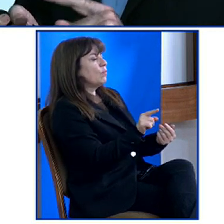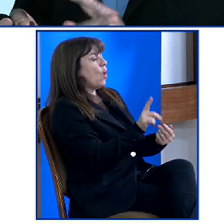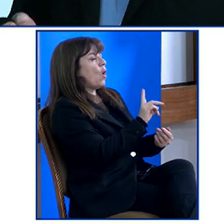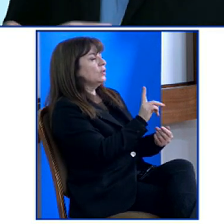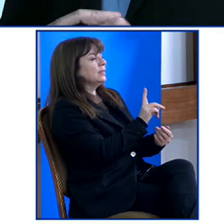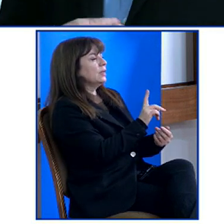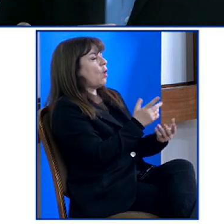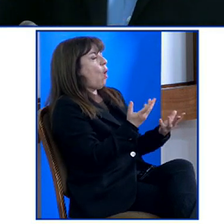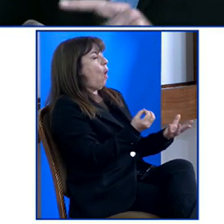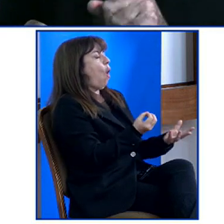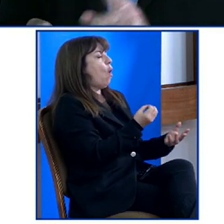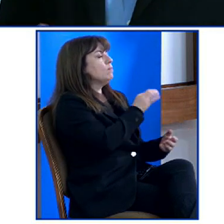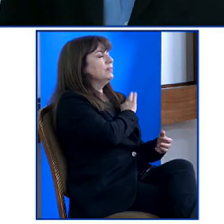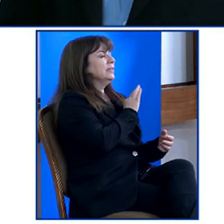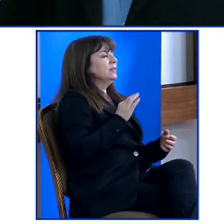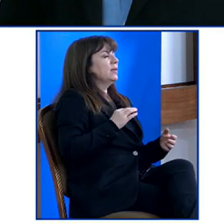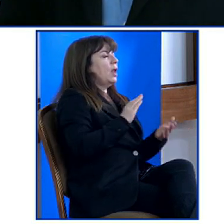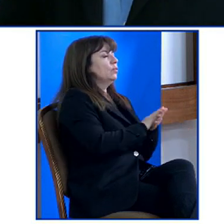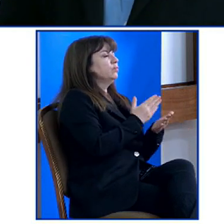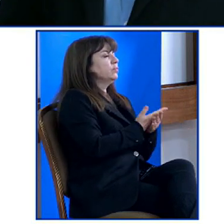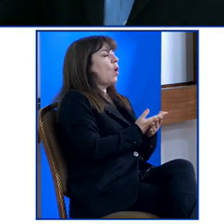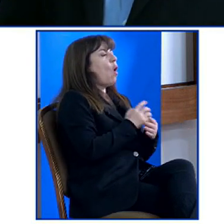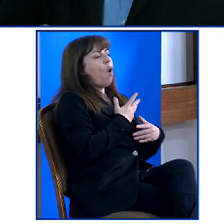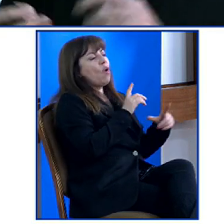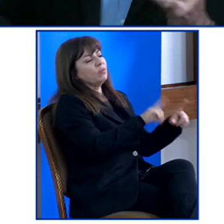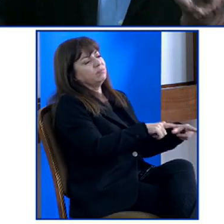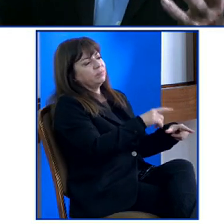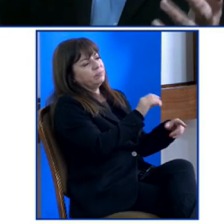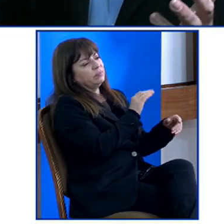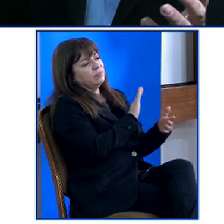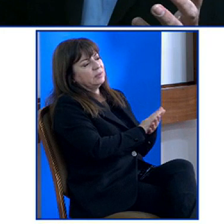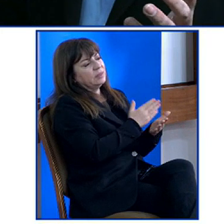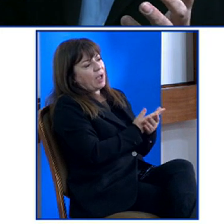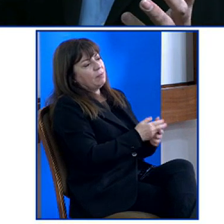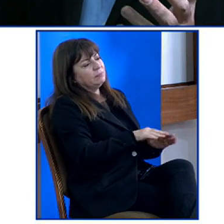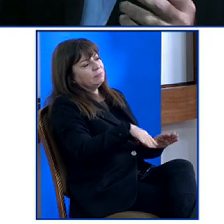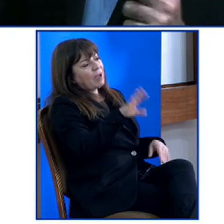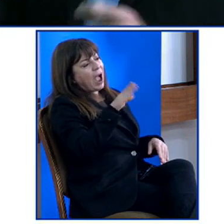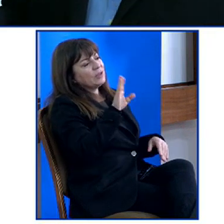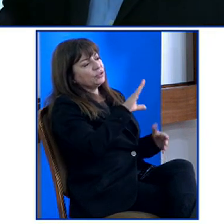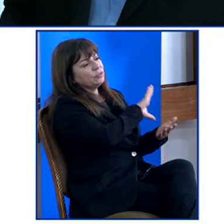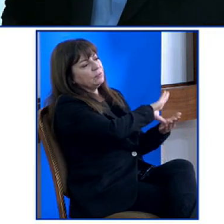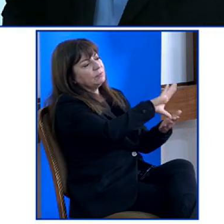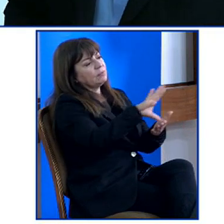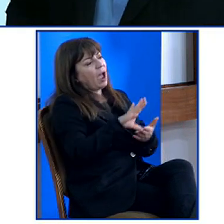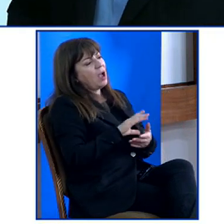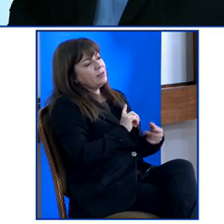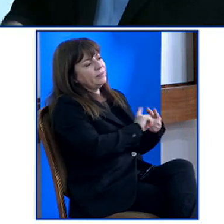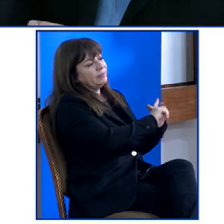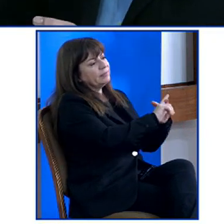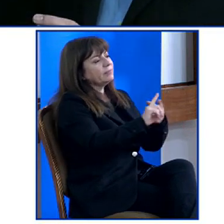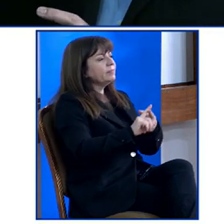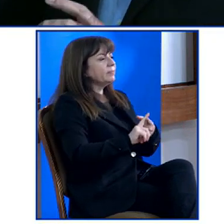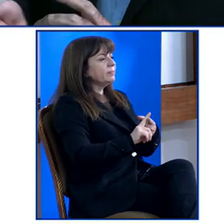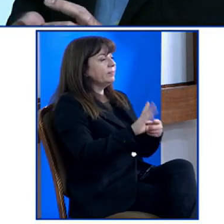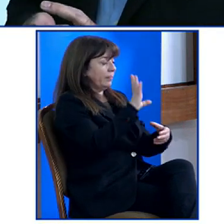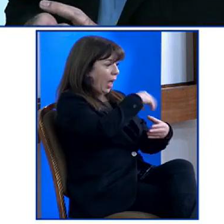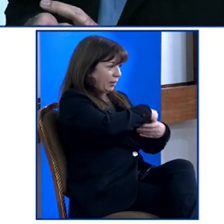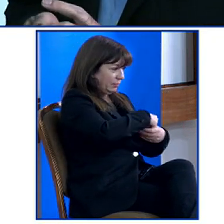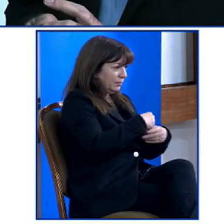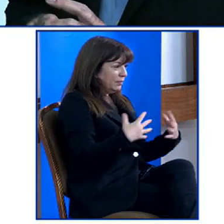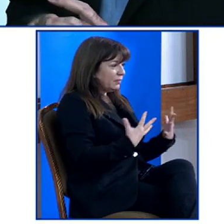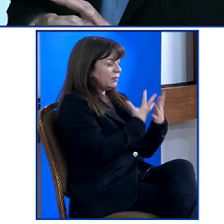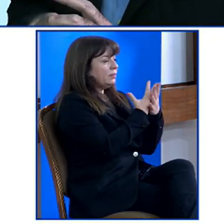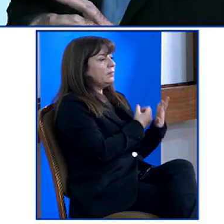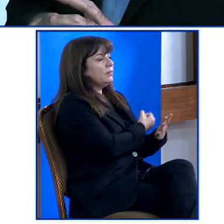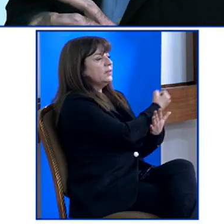o ministerios de sanidad o departamentos de salud. Básicamente, la mayoría de países que participan dentro de la